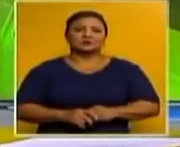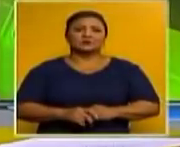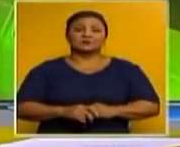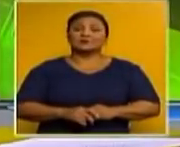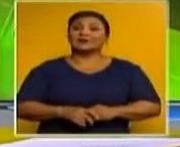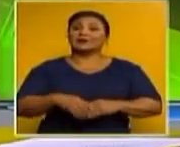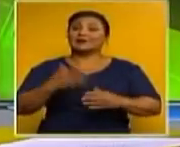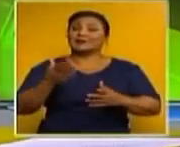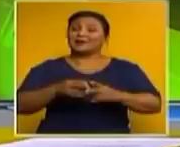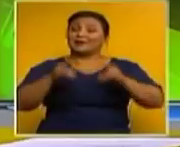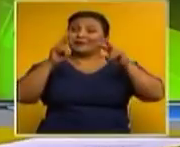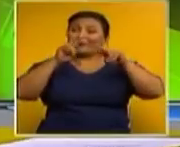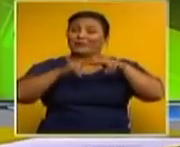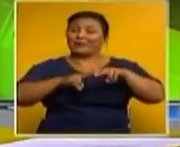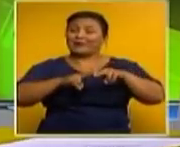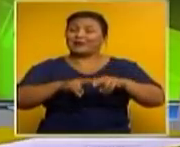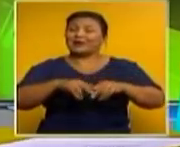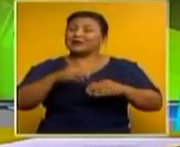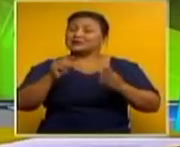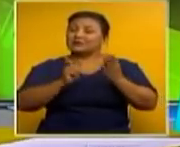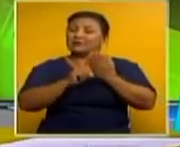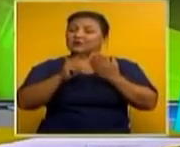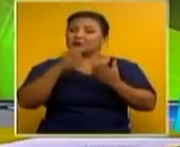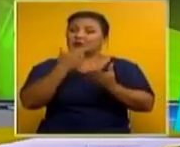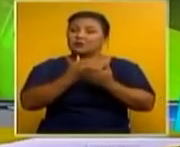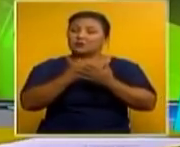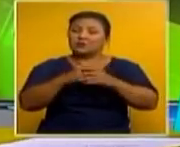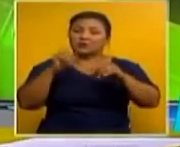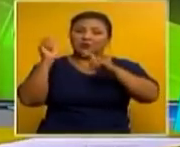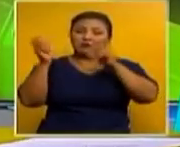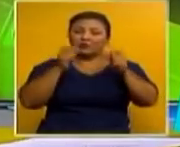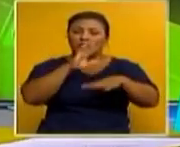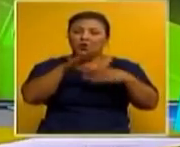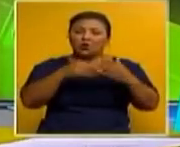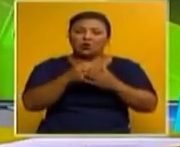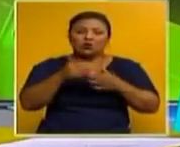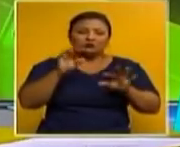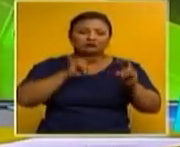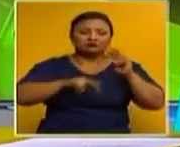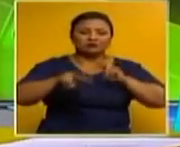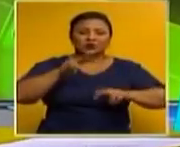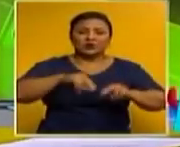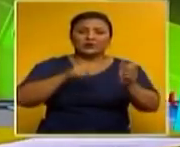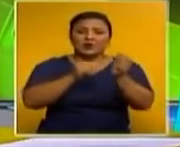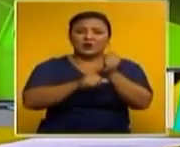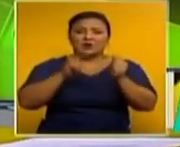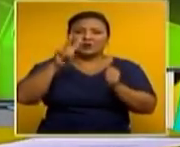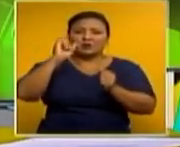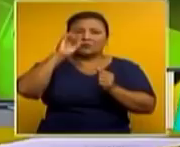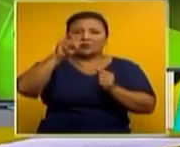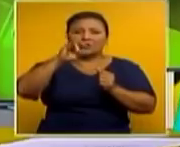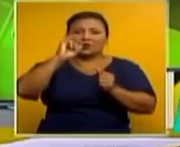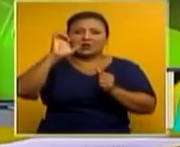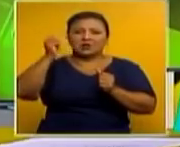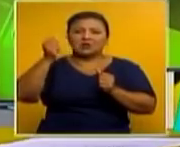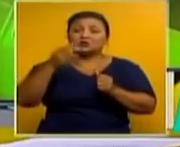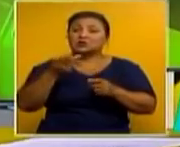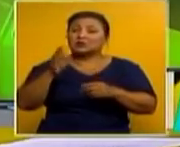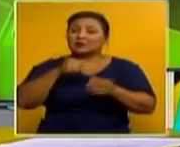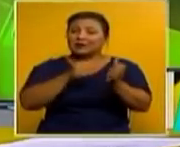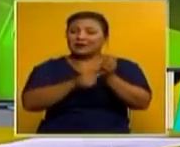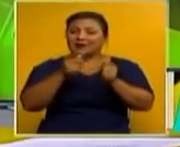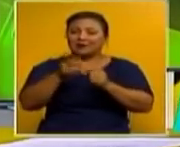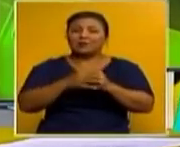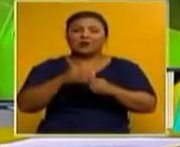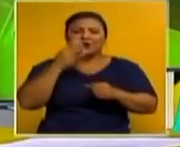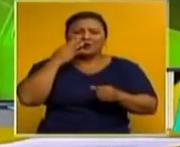La Unidad de Análisis Financiero y Económico y la Fiscalía investigan movimientos financieros de los hermanos Vinicio y Fernando Alvarado.